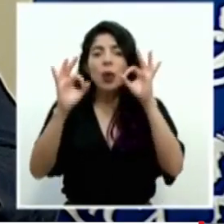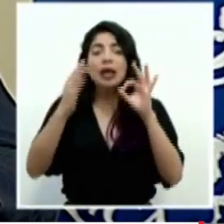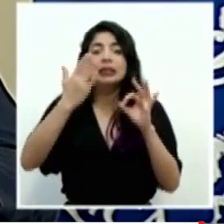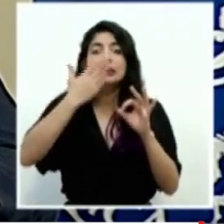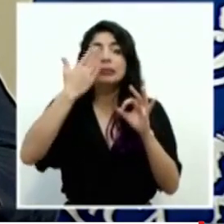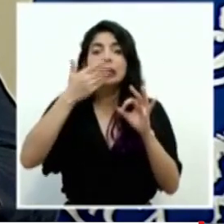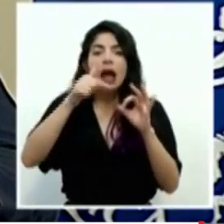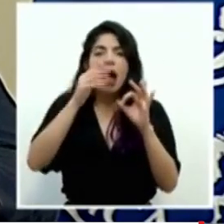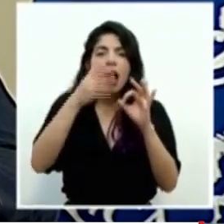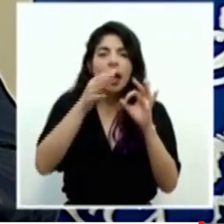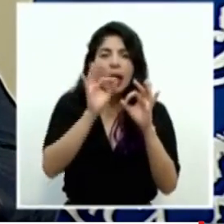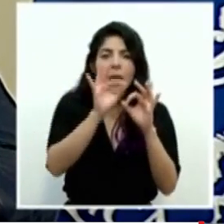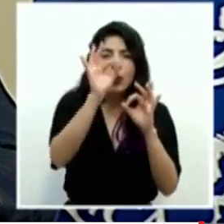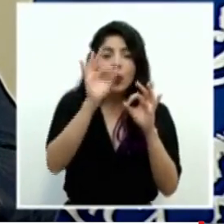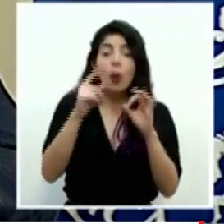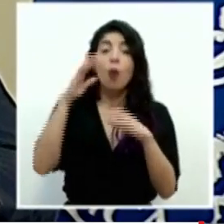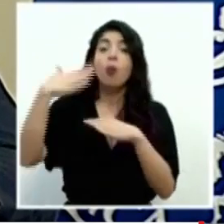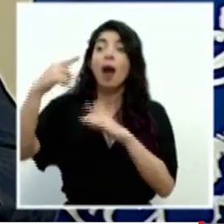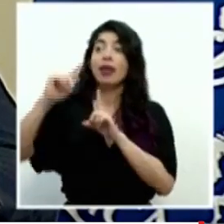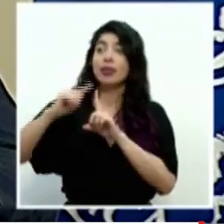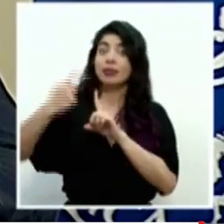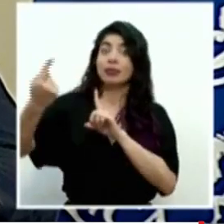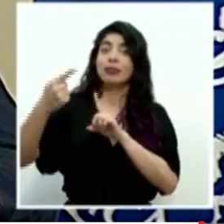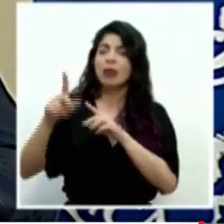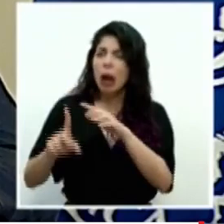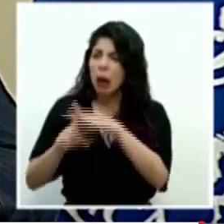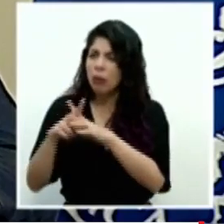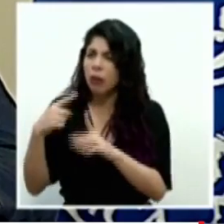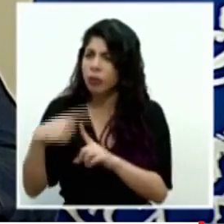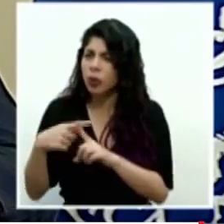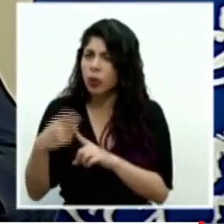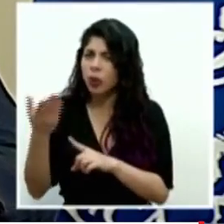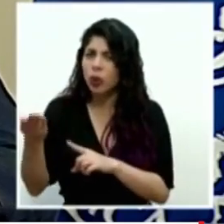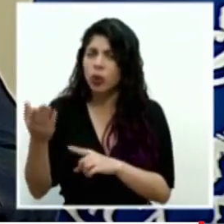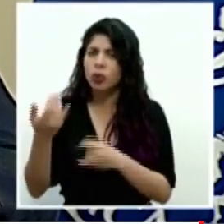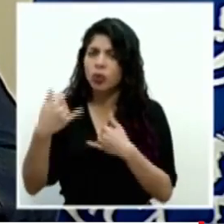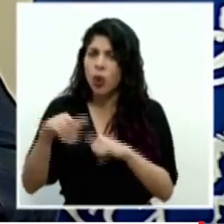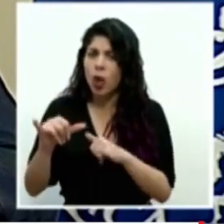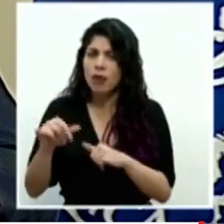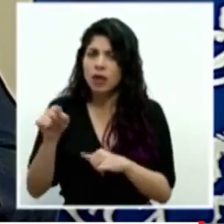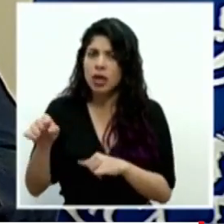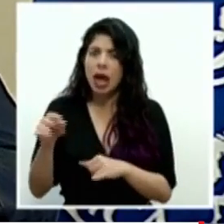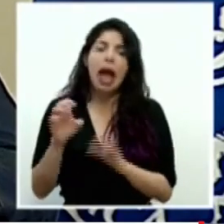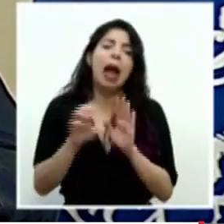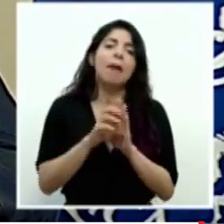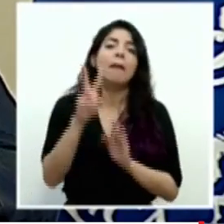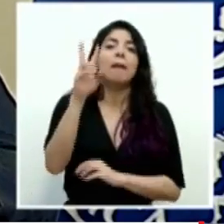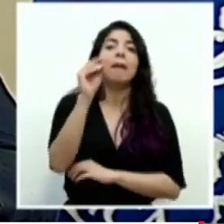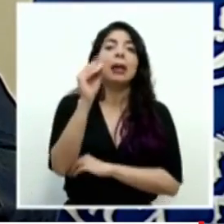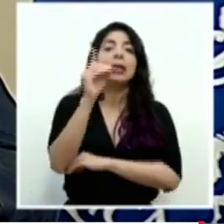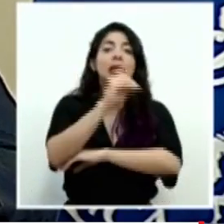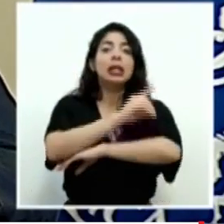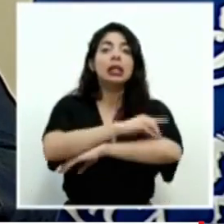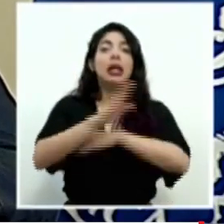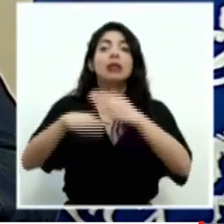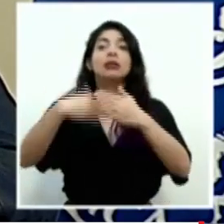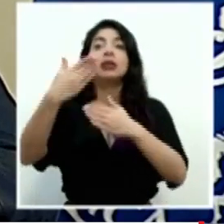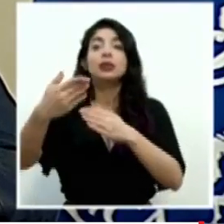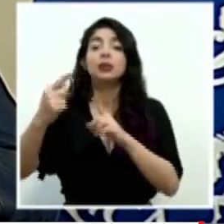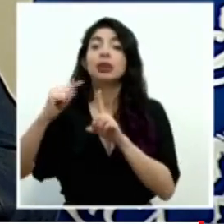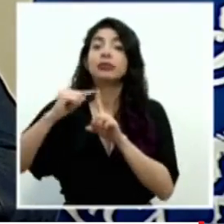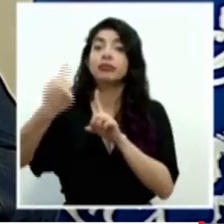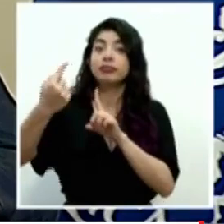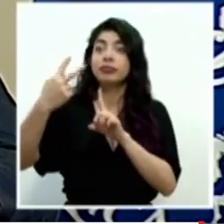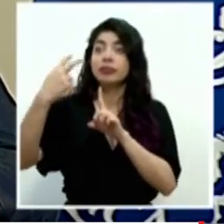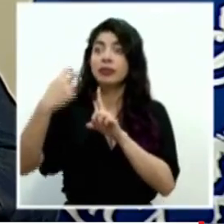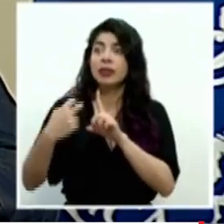respiratorias en donde se toma la muestra. Por eso es que muchas veces tenemos casos de que 20 días después, se le toma la muestra